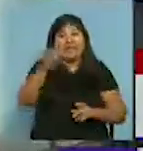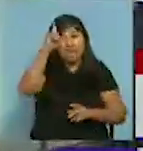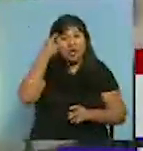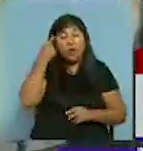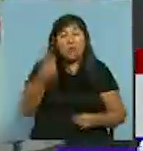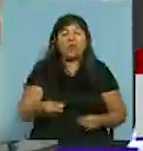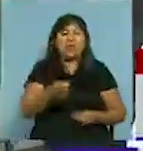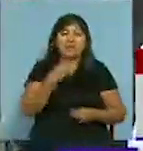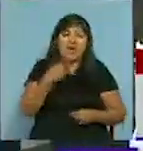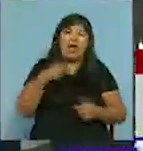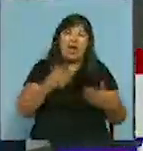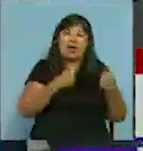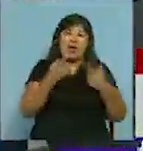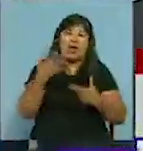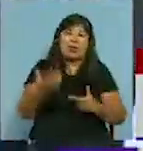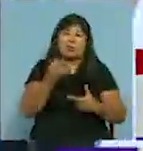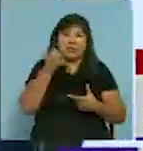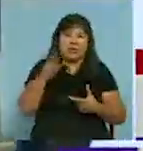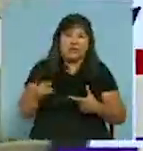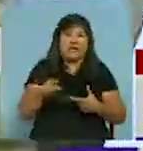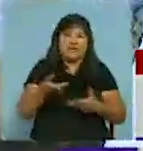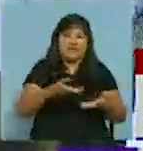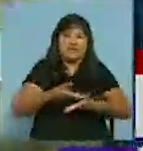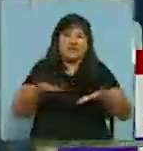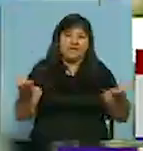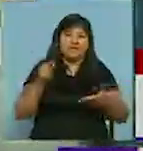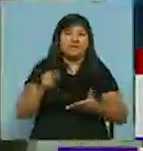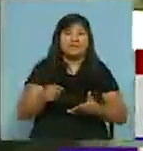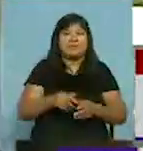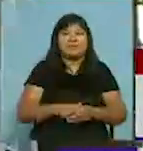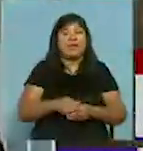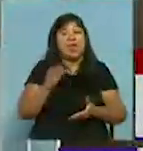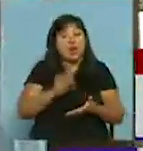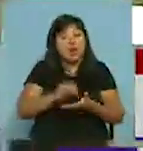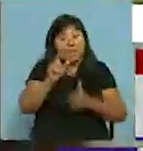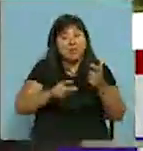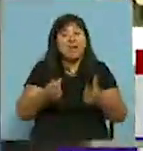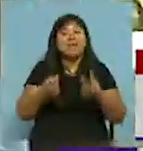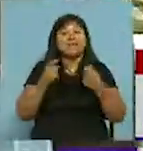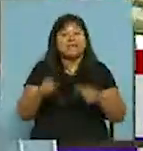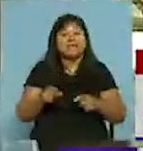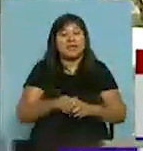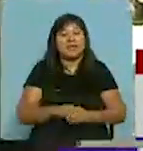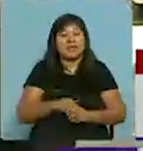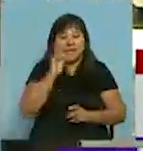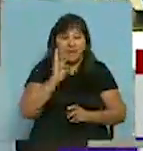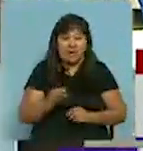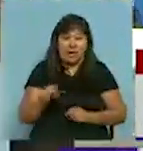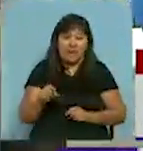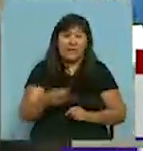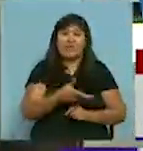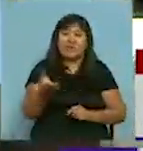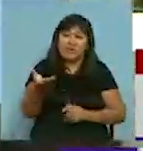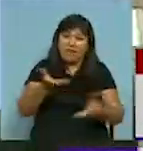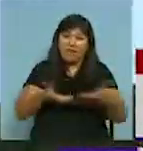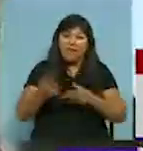nos da esta oportunidad de poder brindar este servicio de calidad a los que más necesitan y ver lo ha hecho acá que están pasando